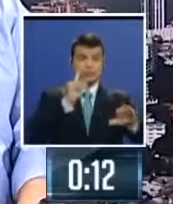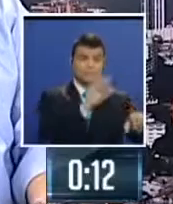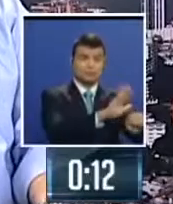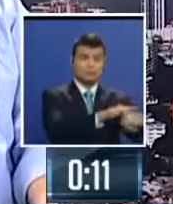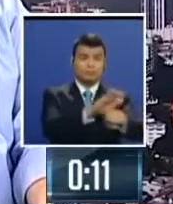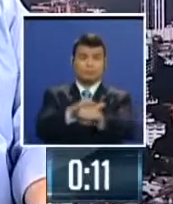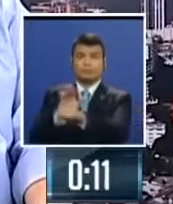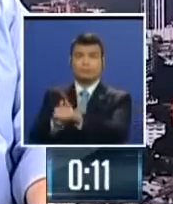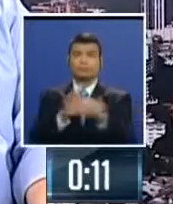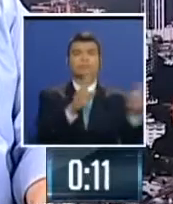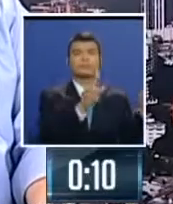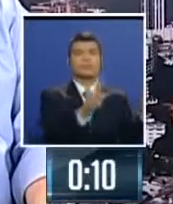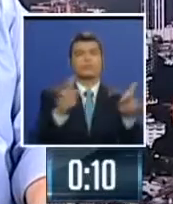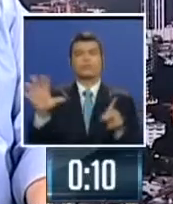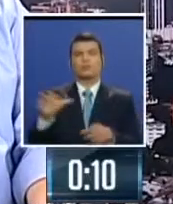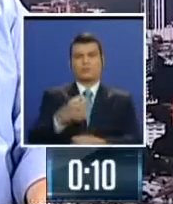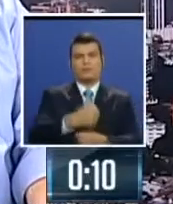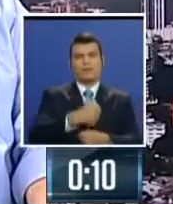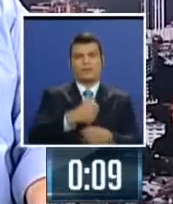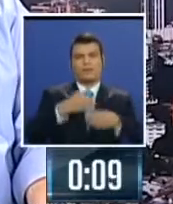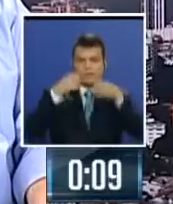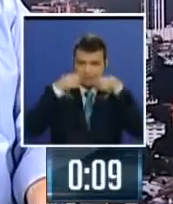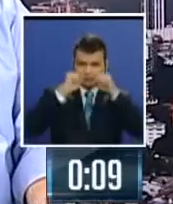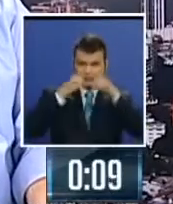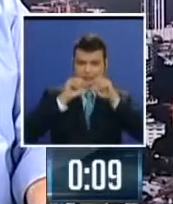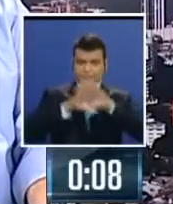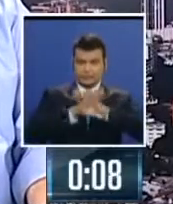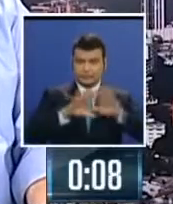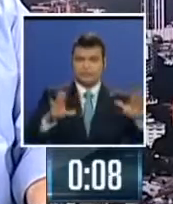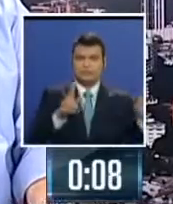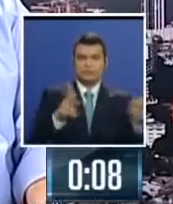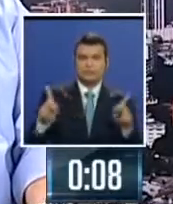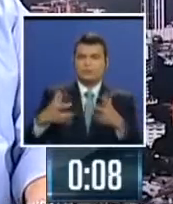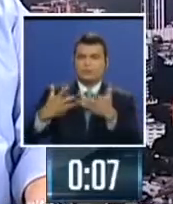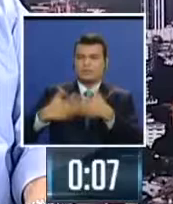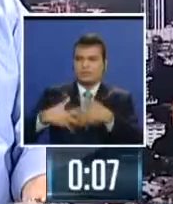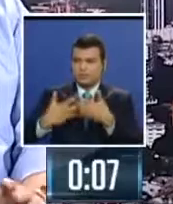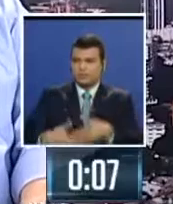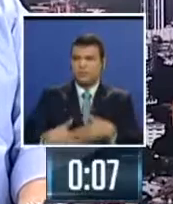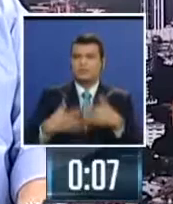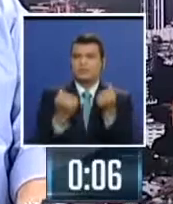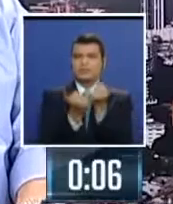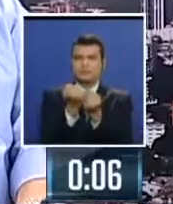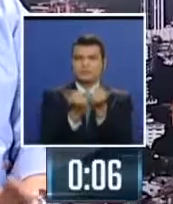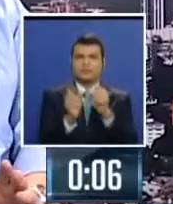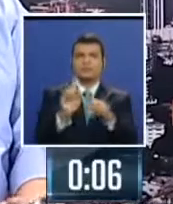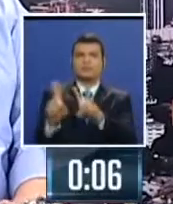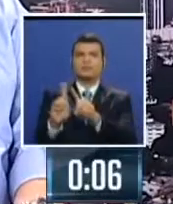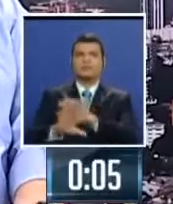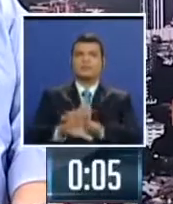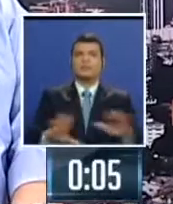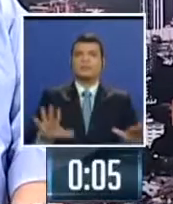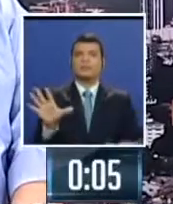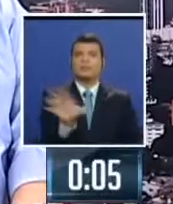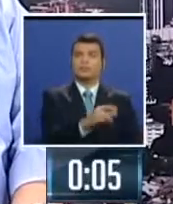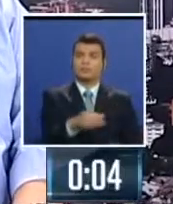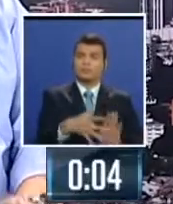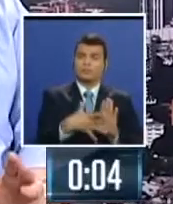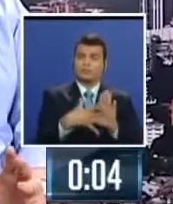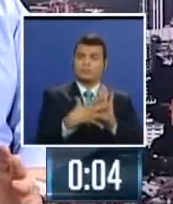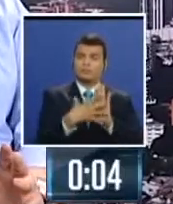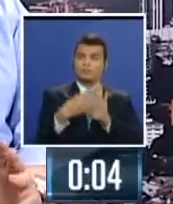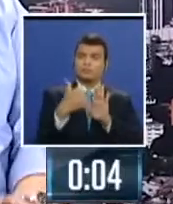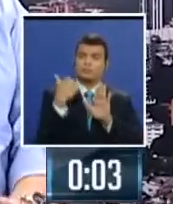todos los cultivadores de caña del valle geográfico del río cauca a los accionistas de los ingenios a todos sus empleados que sigan este buen ejemplo